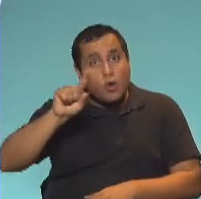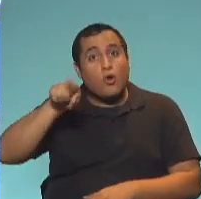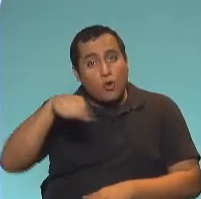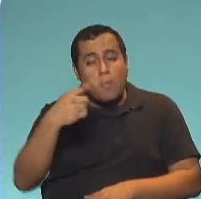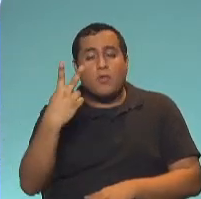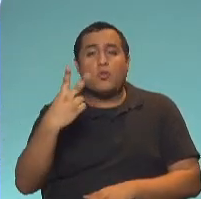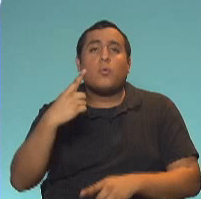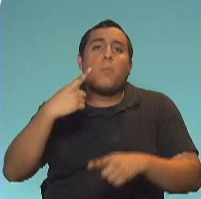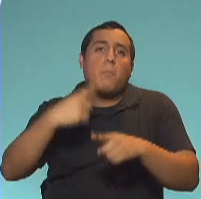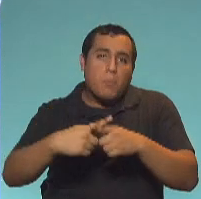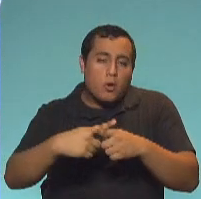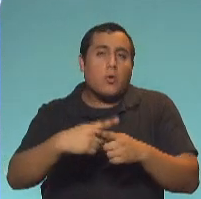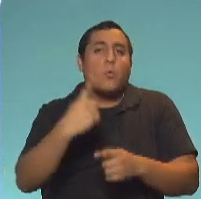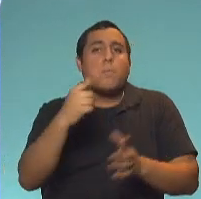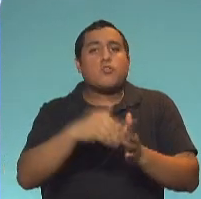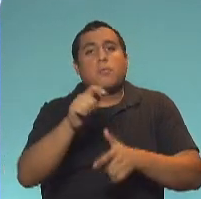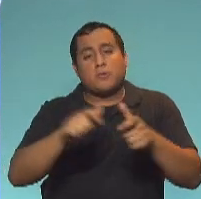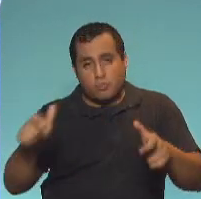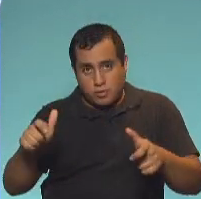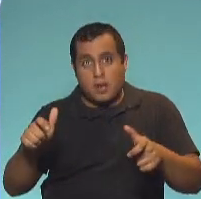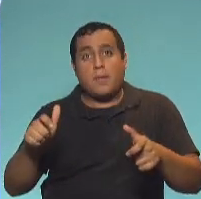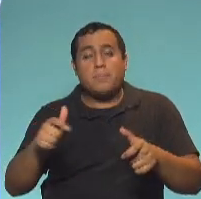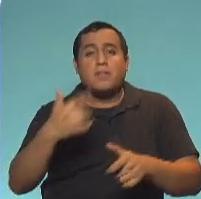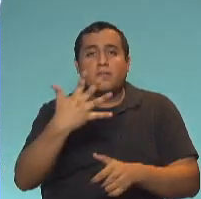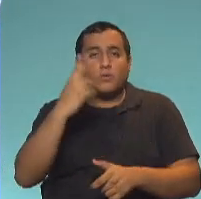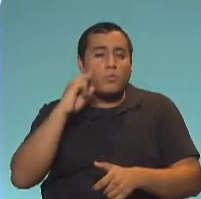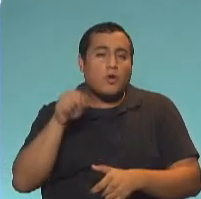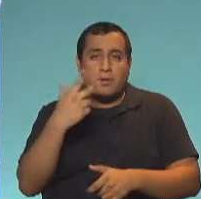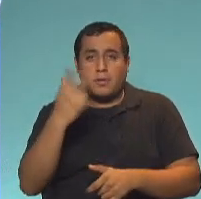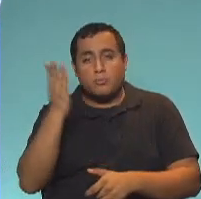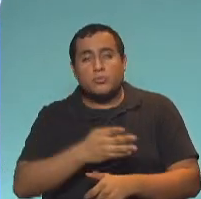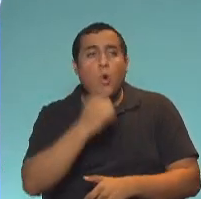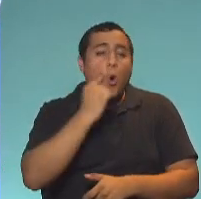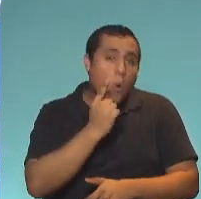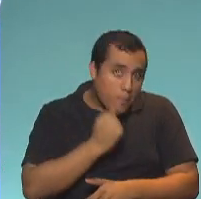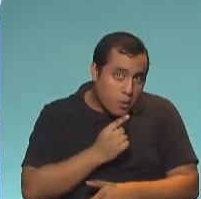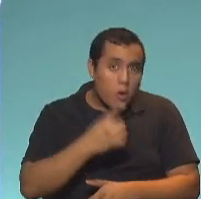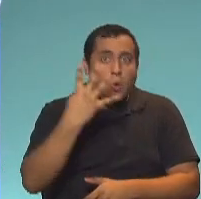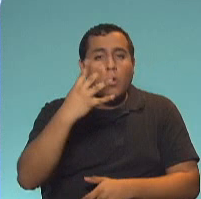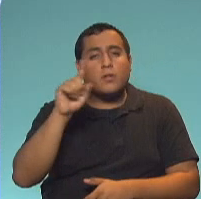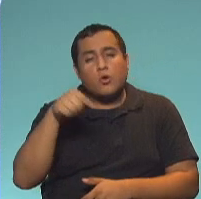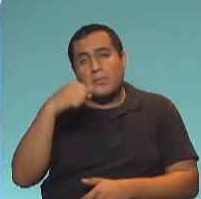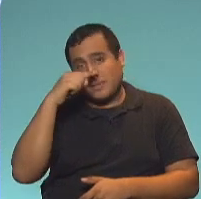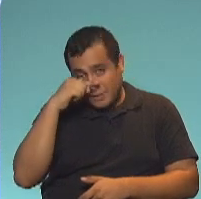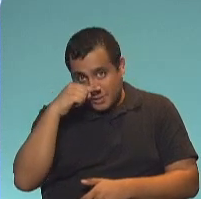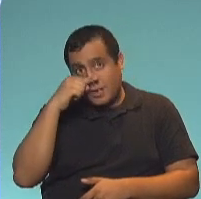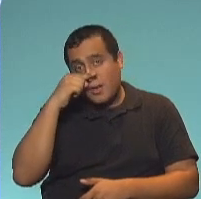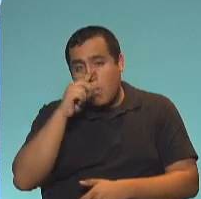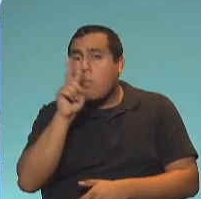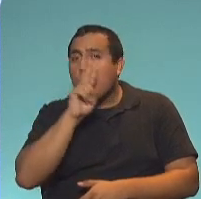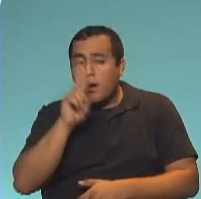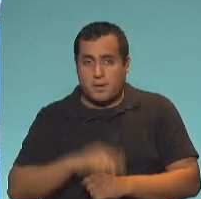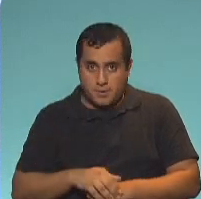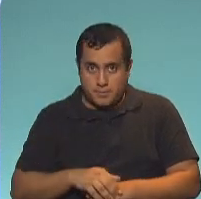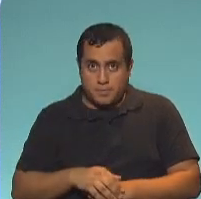cada millón de habitantes el 59 3 por ciento de los fallecidos son varones el 47 son mujeres